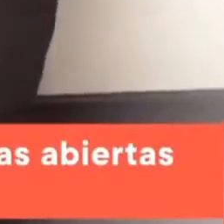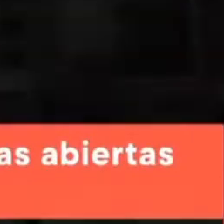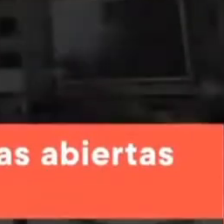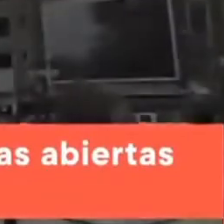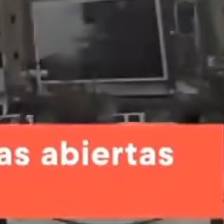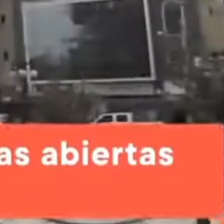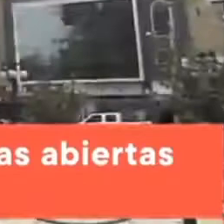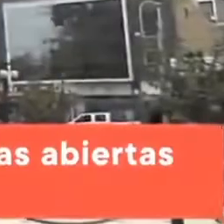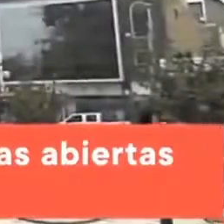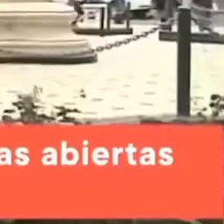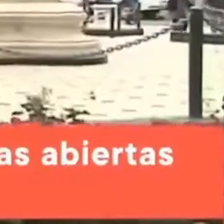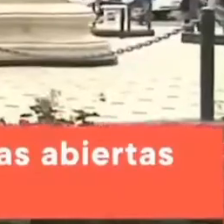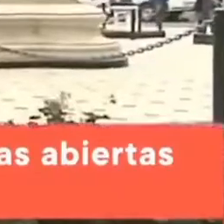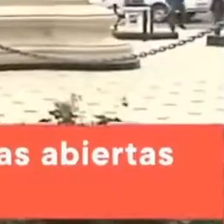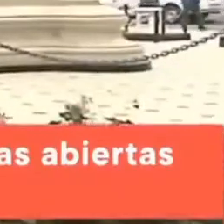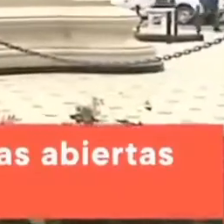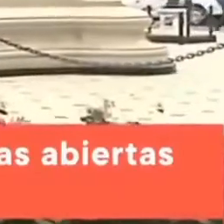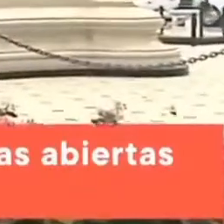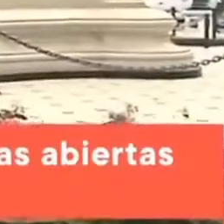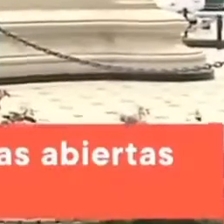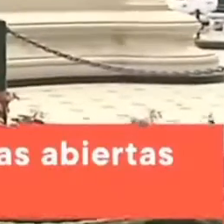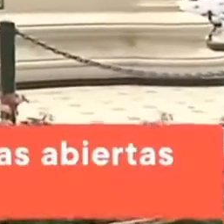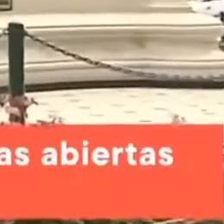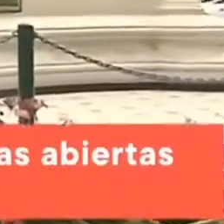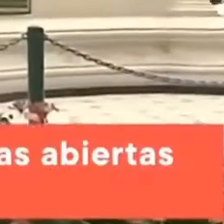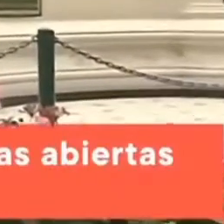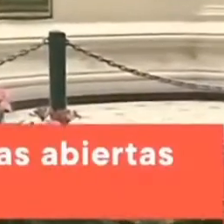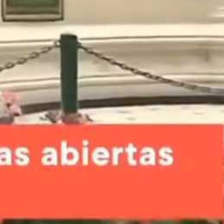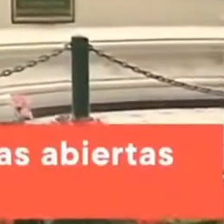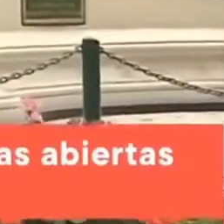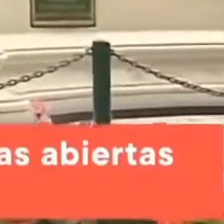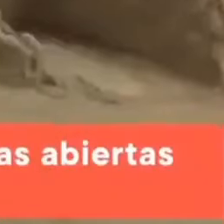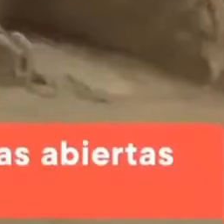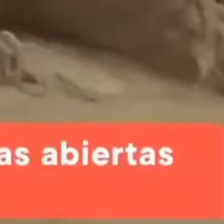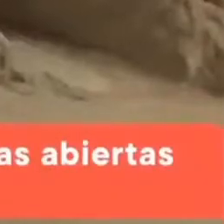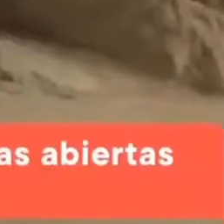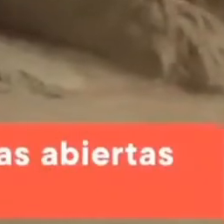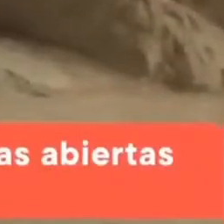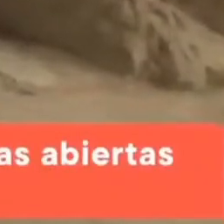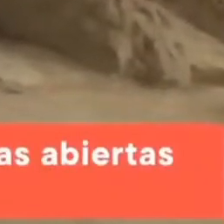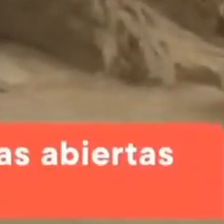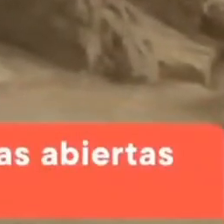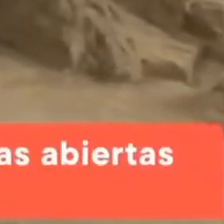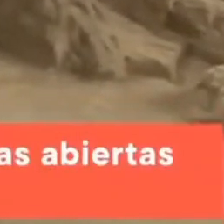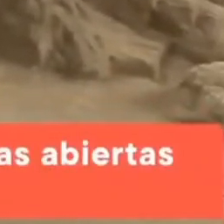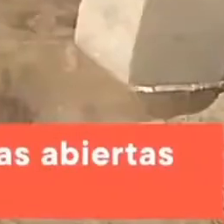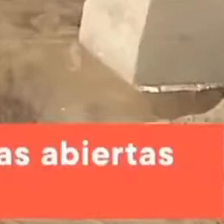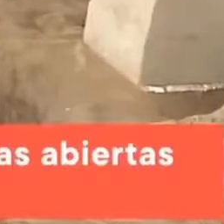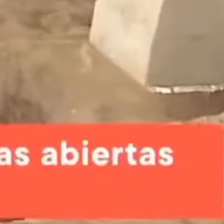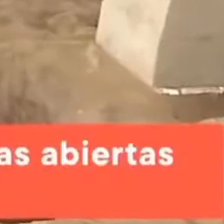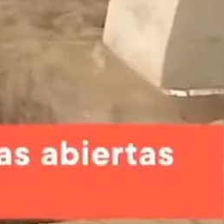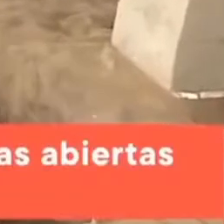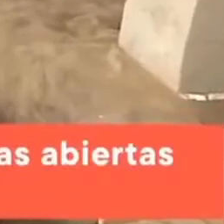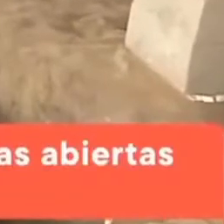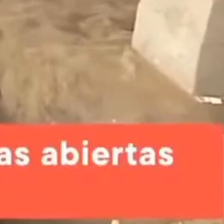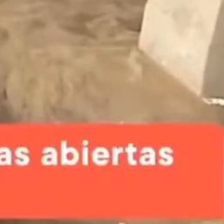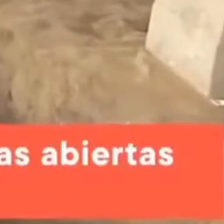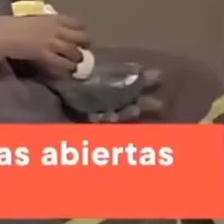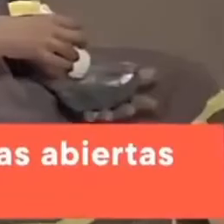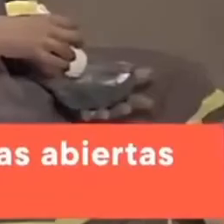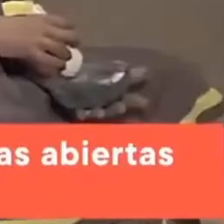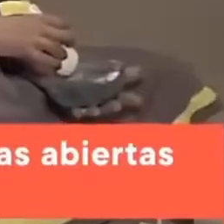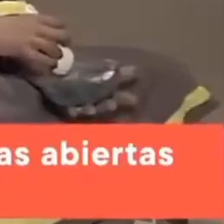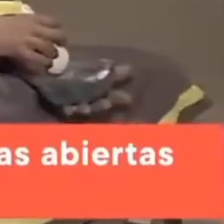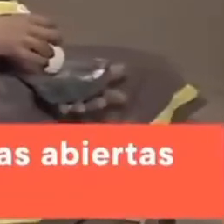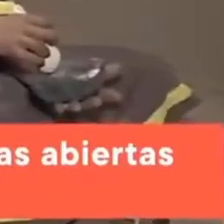10 años. Estoy en la región Lambayeque, en la ciudad de Chiclayo. Todo el territorio está impregnado de